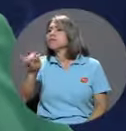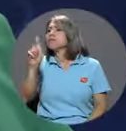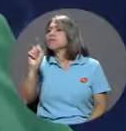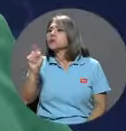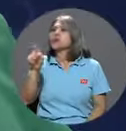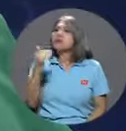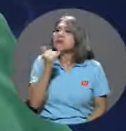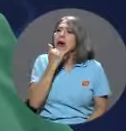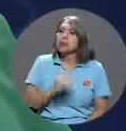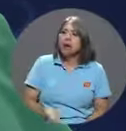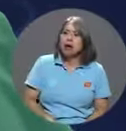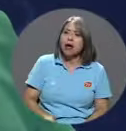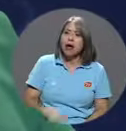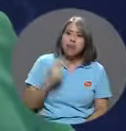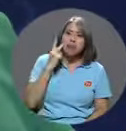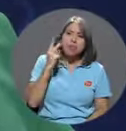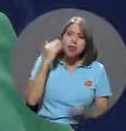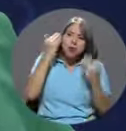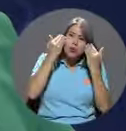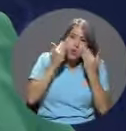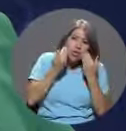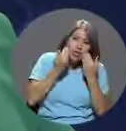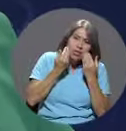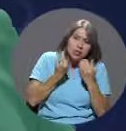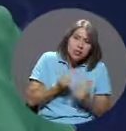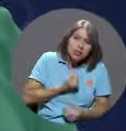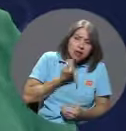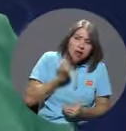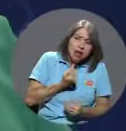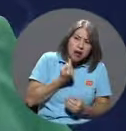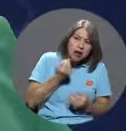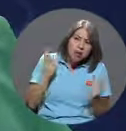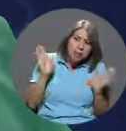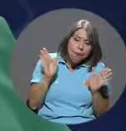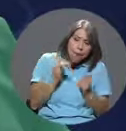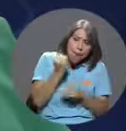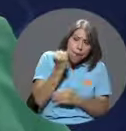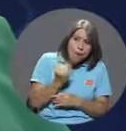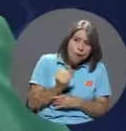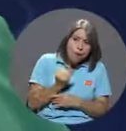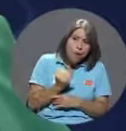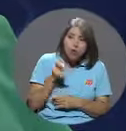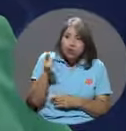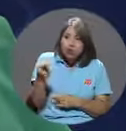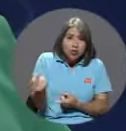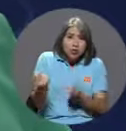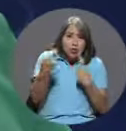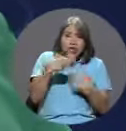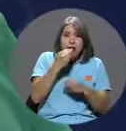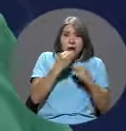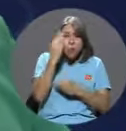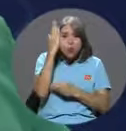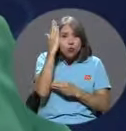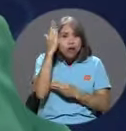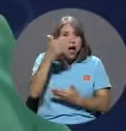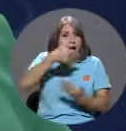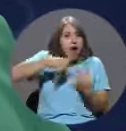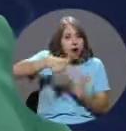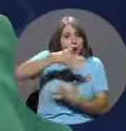he visto aislado, te he visto que estás perdiendo peso, ya no estás compartiendo a la hora del